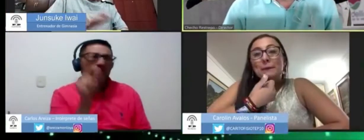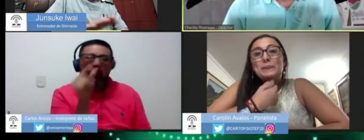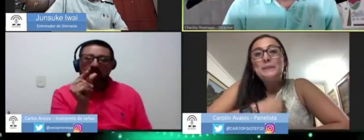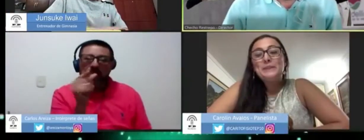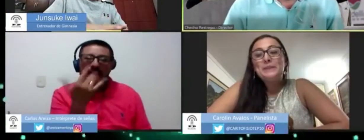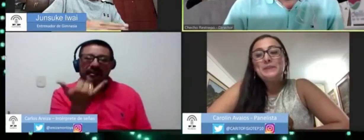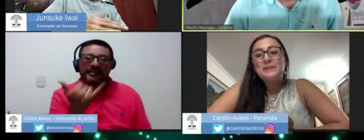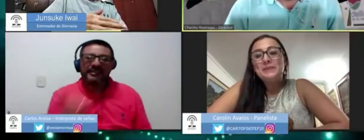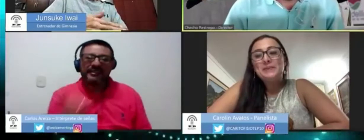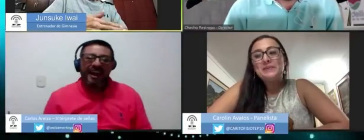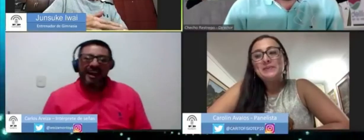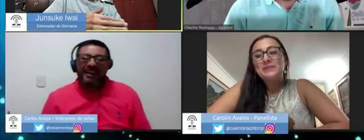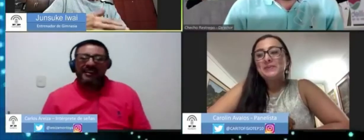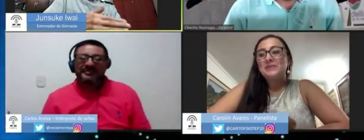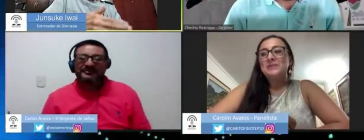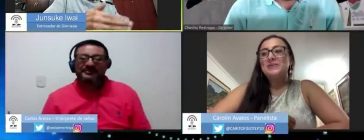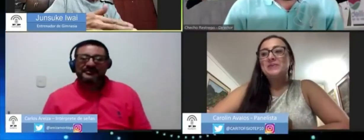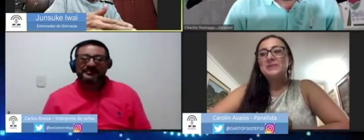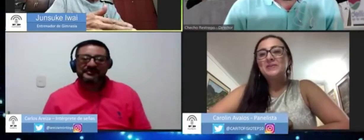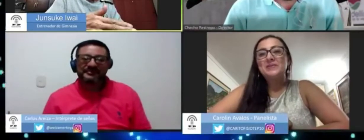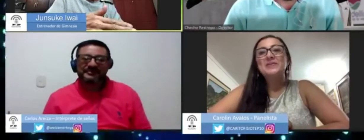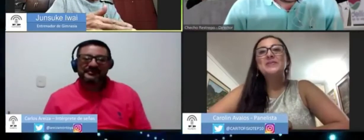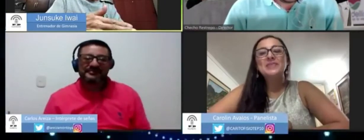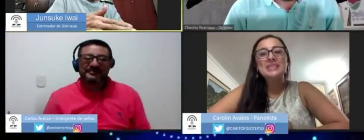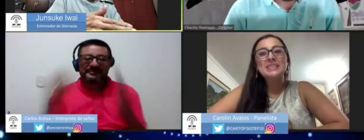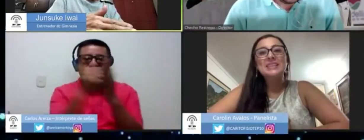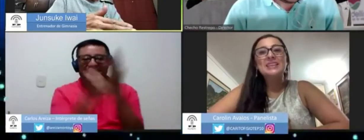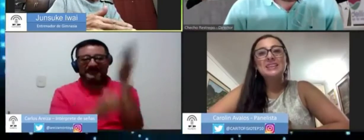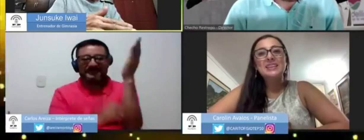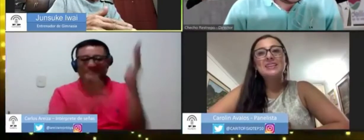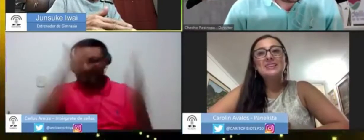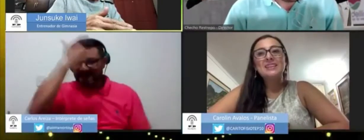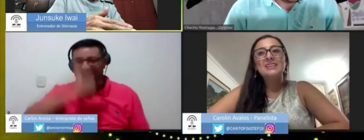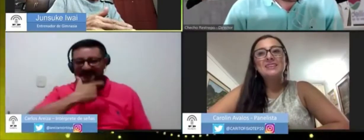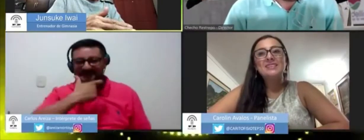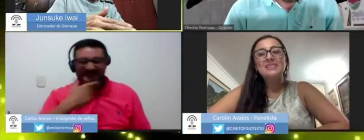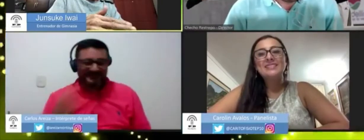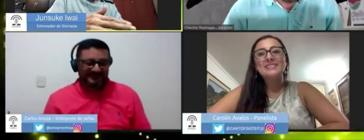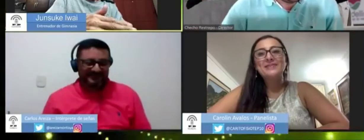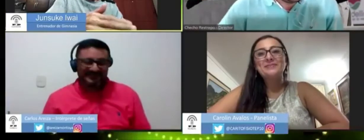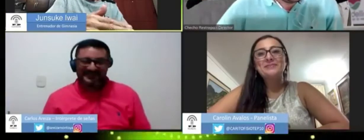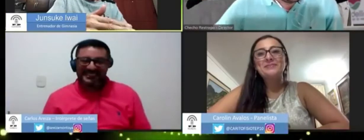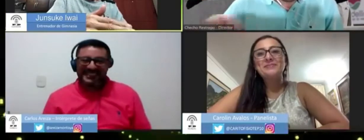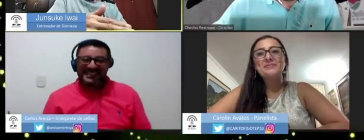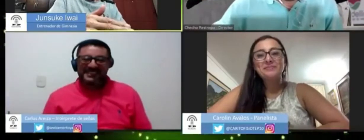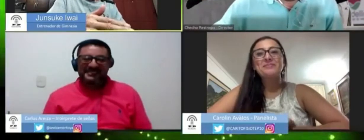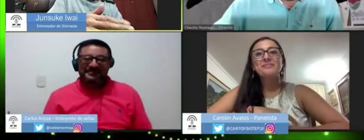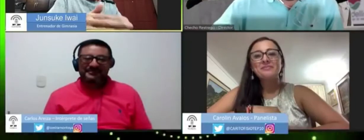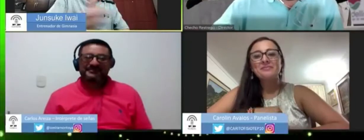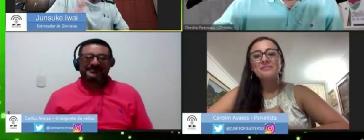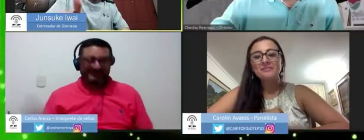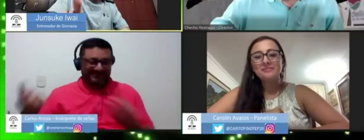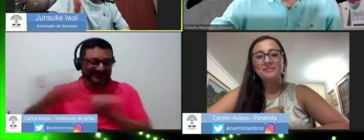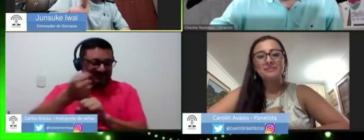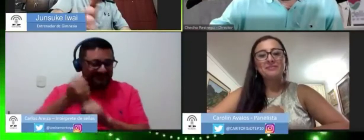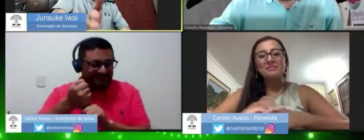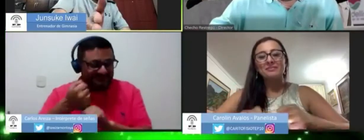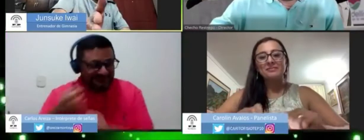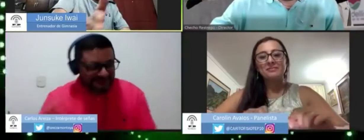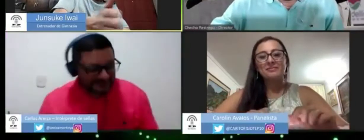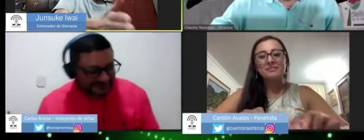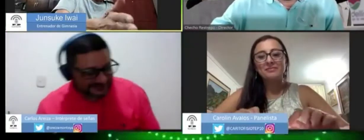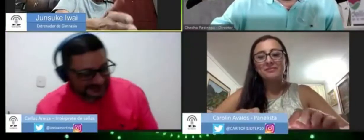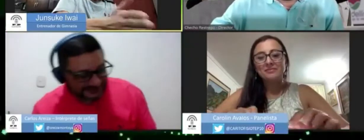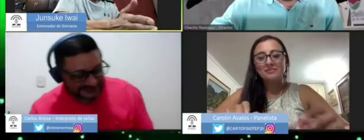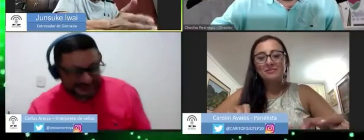eso, o sea, programa serio, ¿sí? Y así puede llegar. Porque necesita